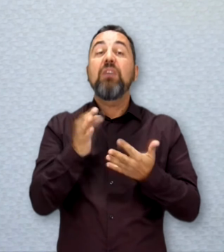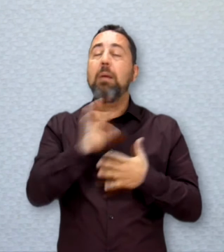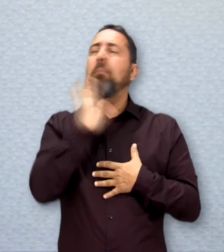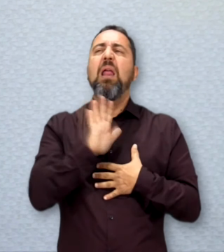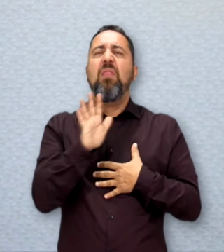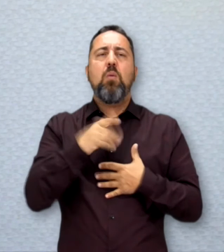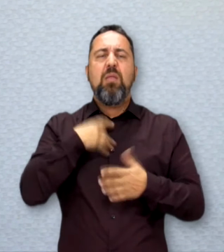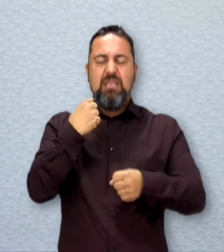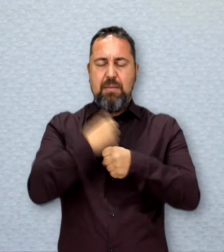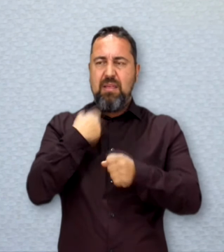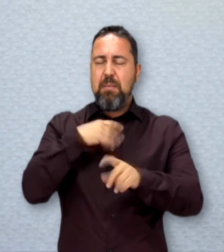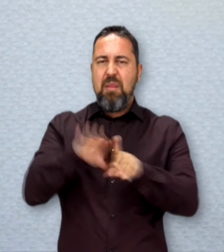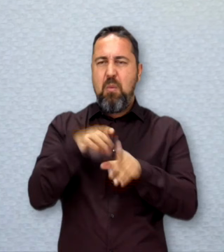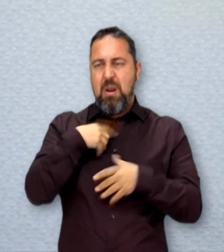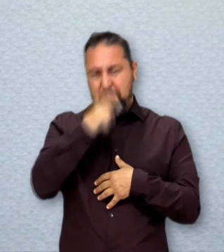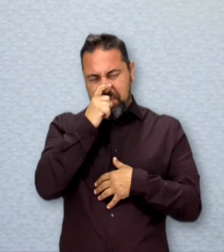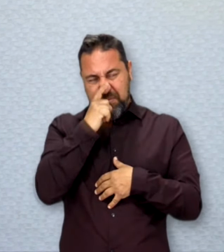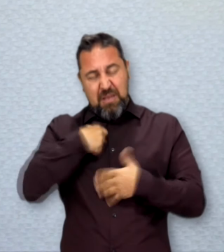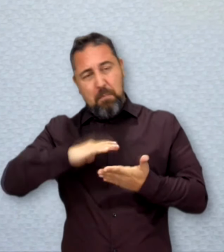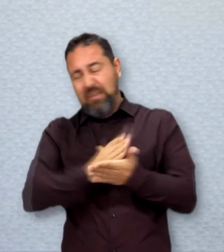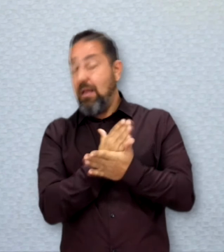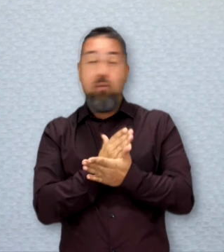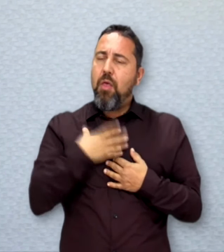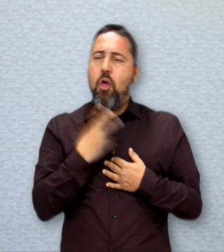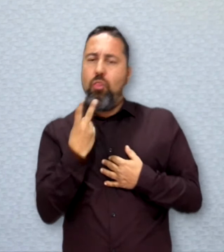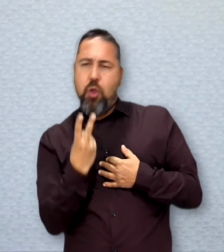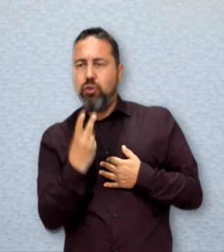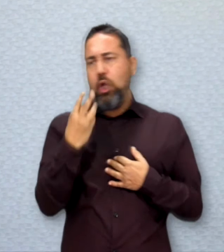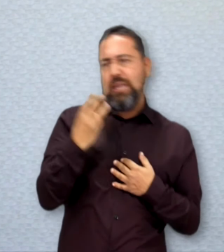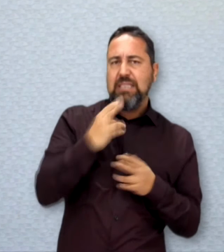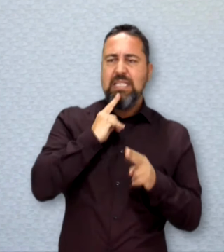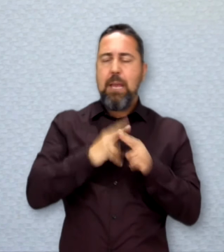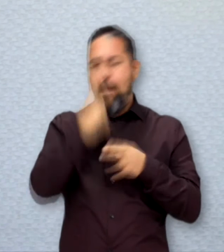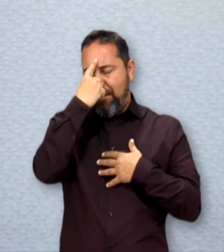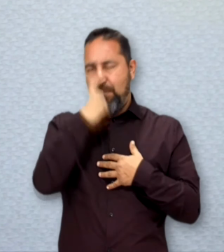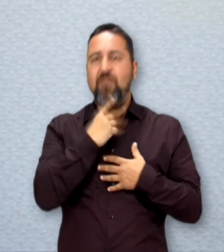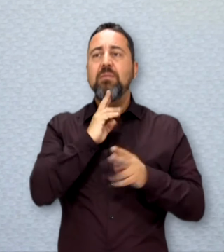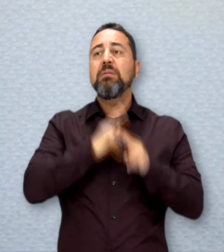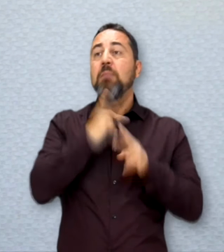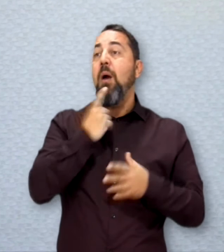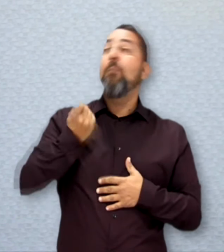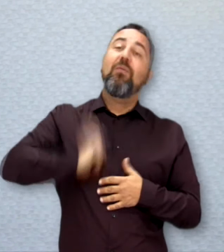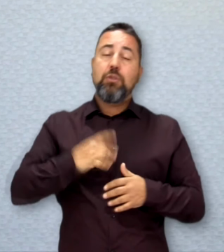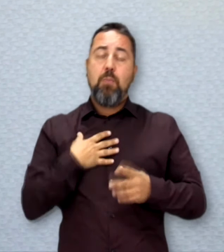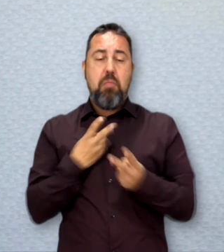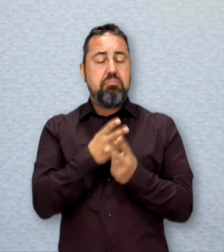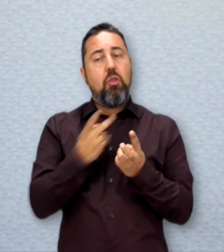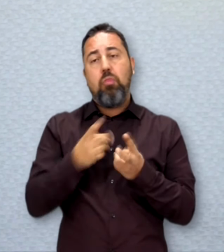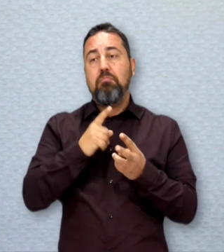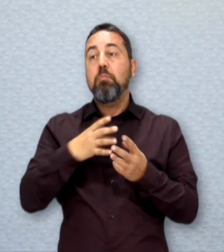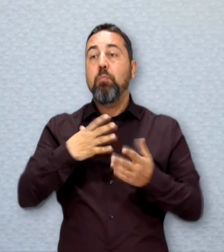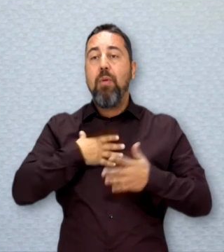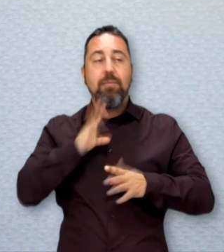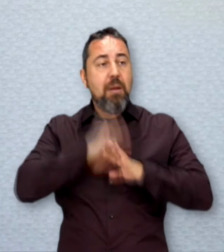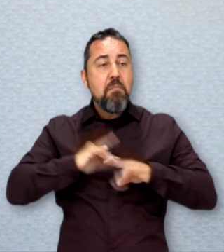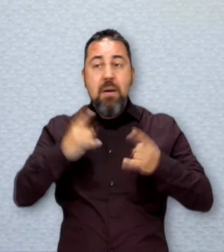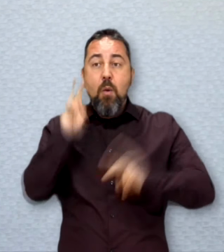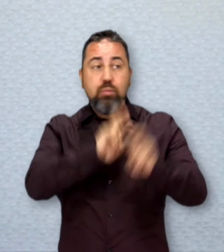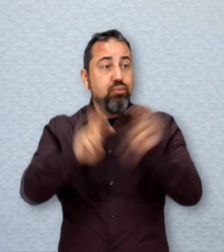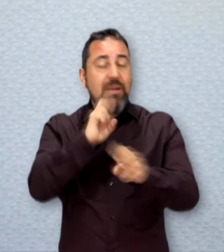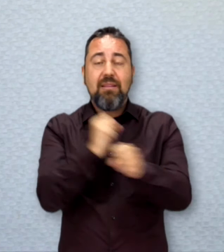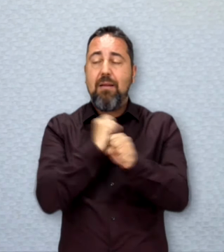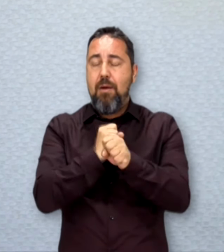indicadores que harán que no parezcamos nunca un trabajador obsoleto. Y es interesante que tengamos dos o tres perfiles profesionales diferentes para que